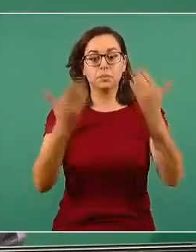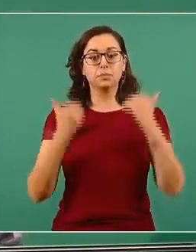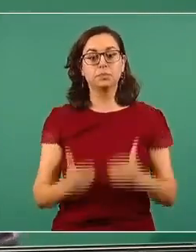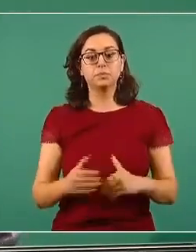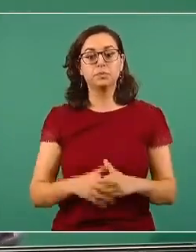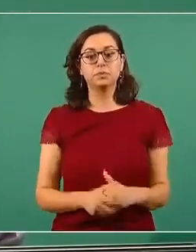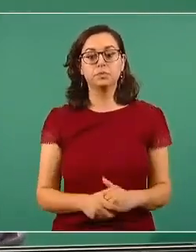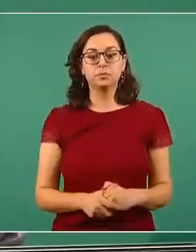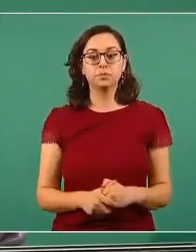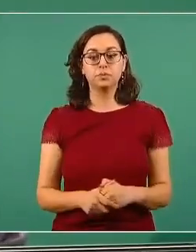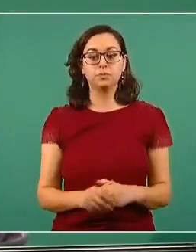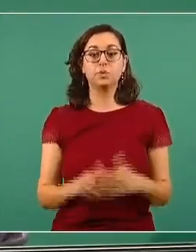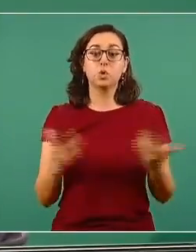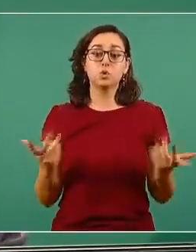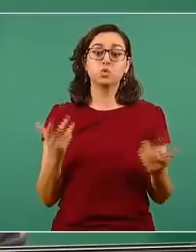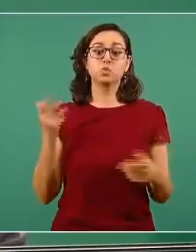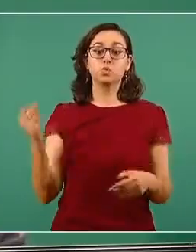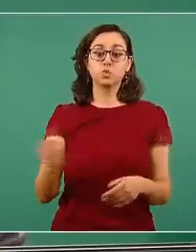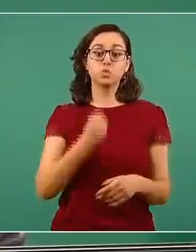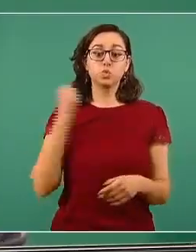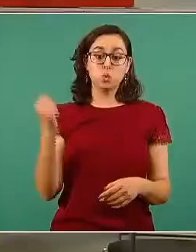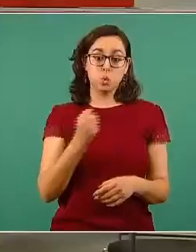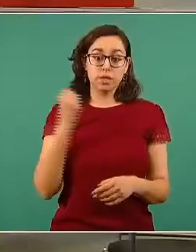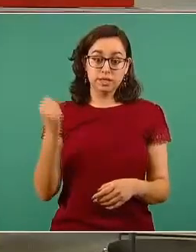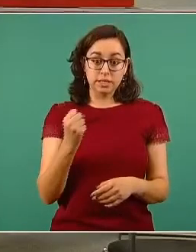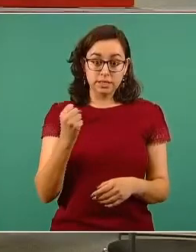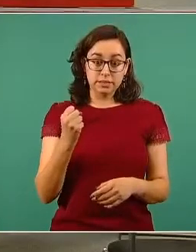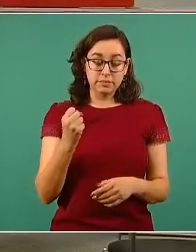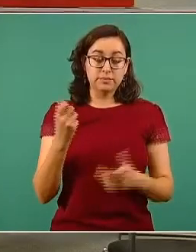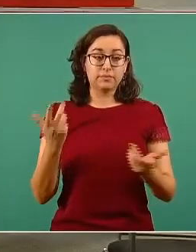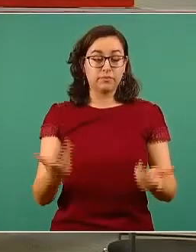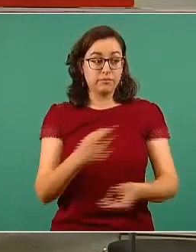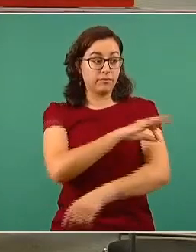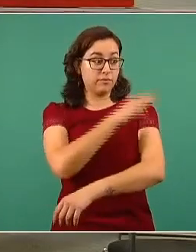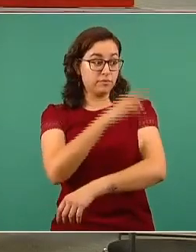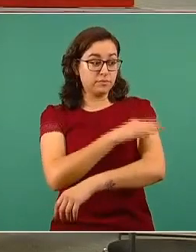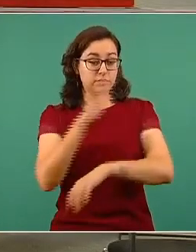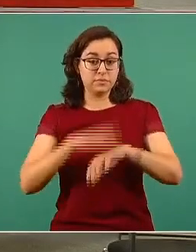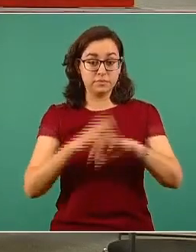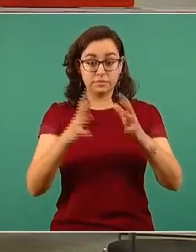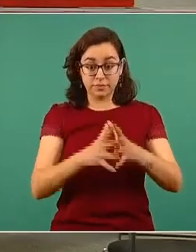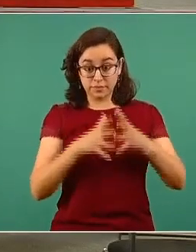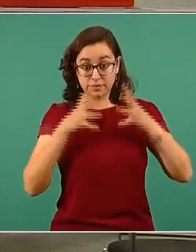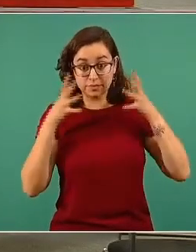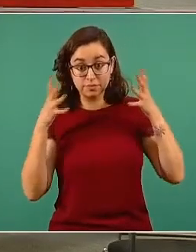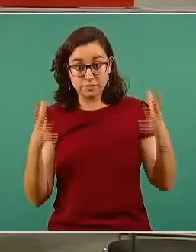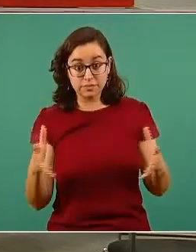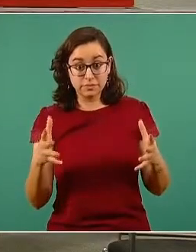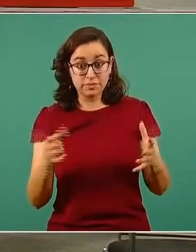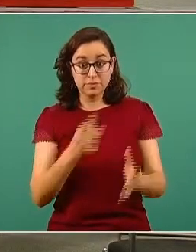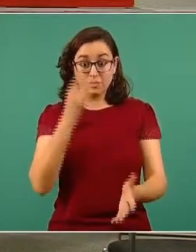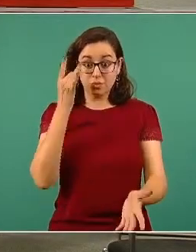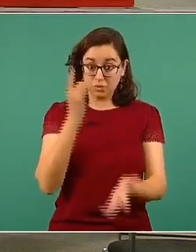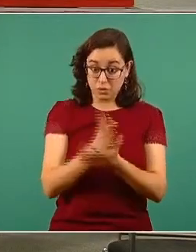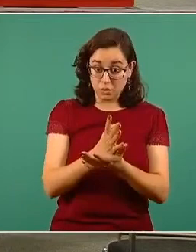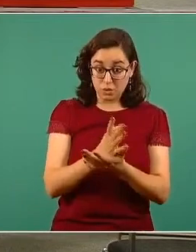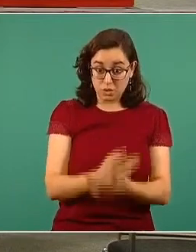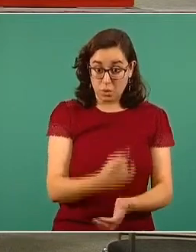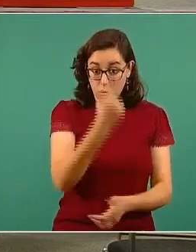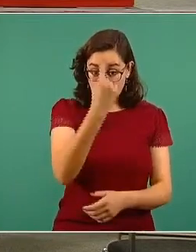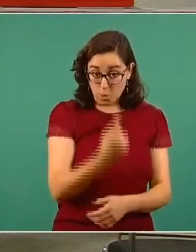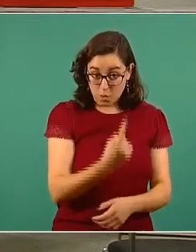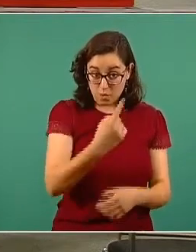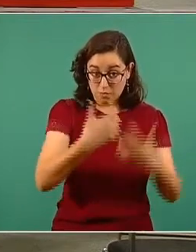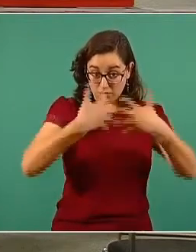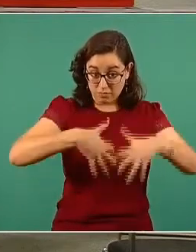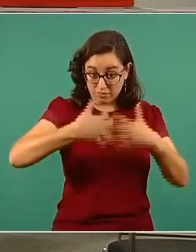es afortunadamente estas cantidades grandes no dependen solamente de lo que se envasa